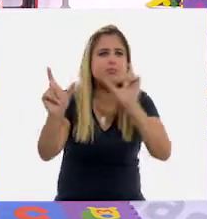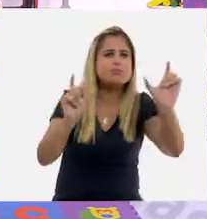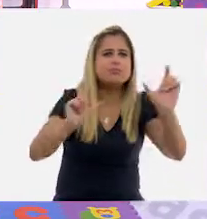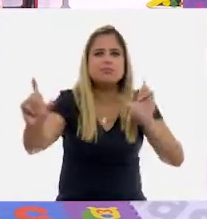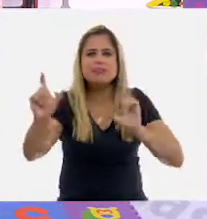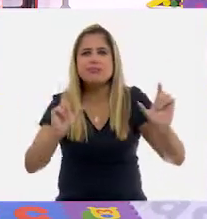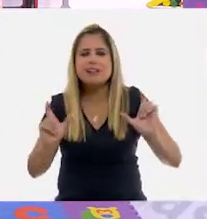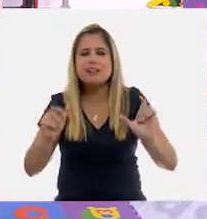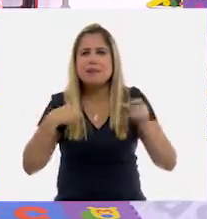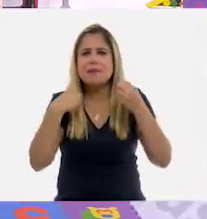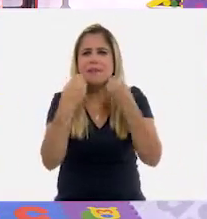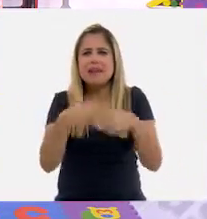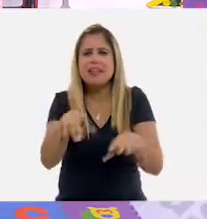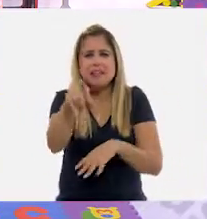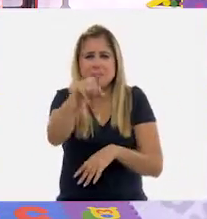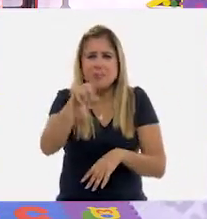ven?